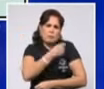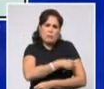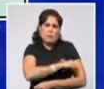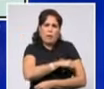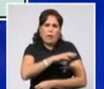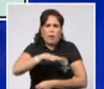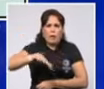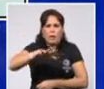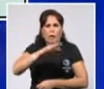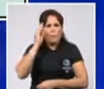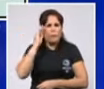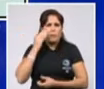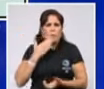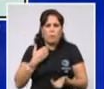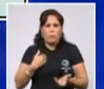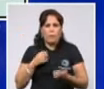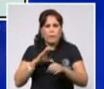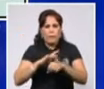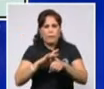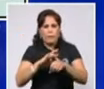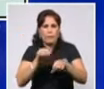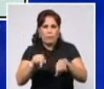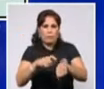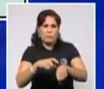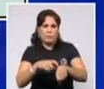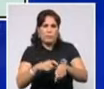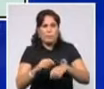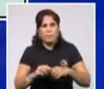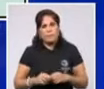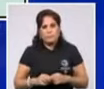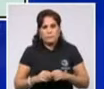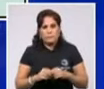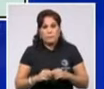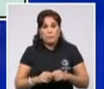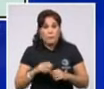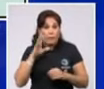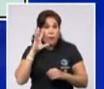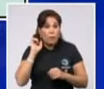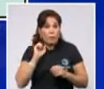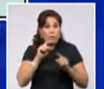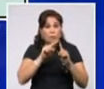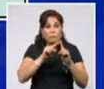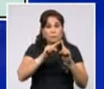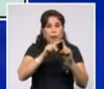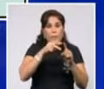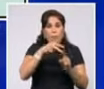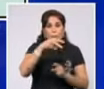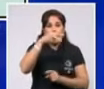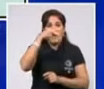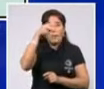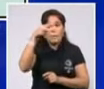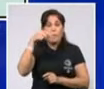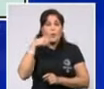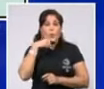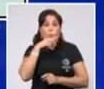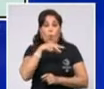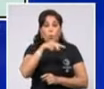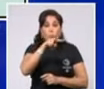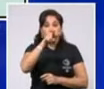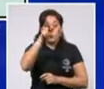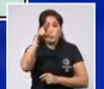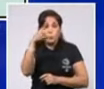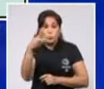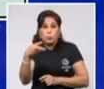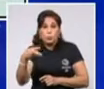que están activos en estos momentos. Como se ve, con el color rojo, el número de